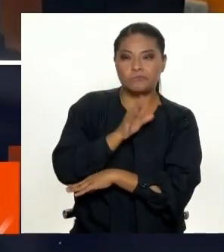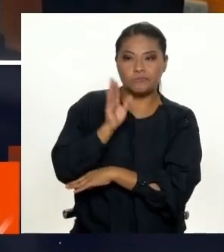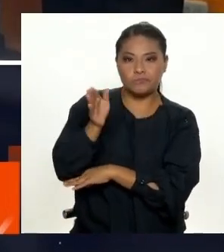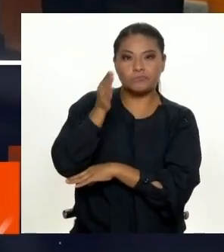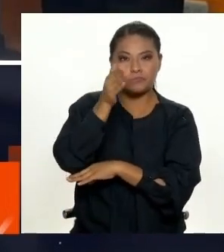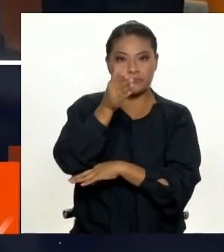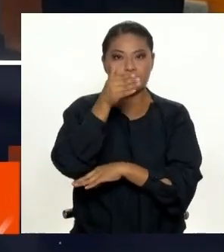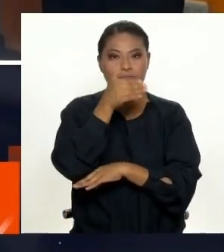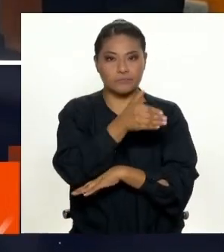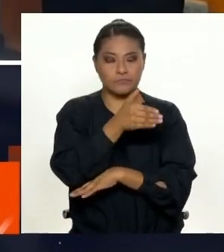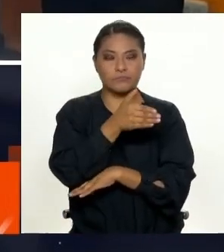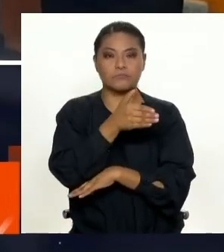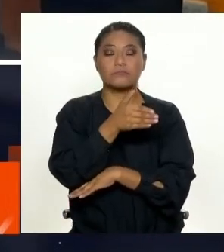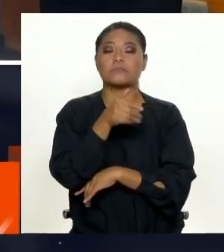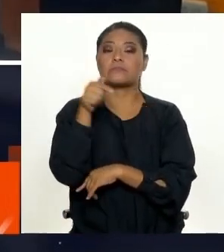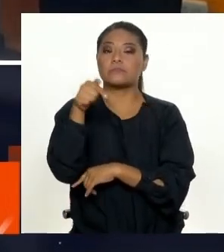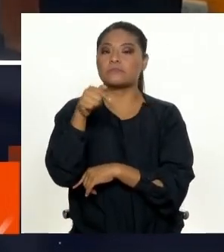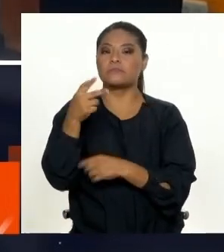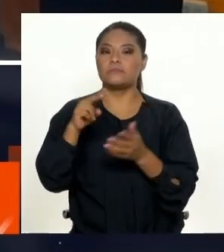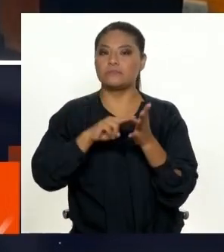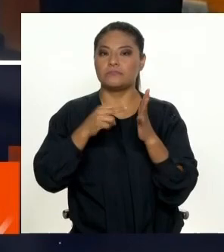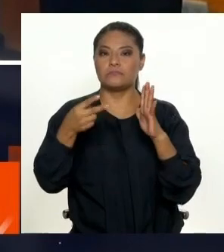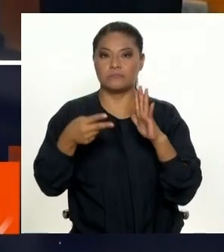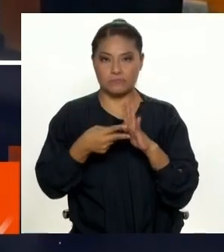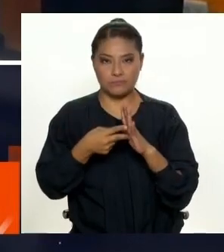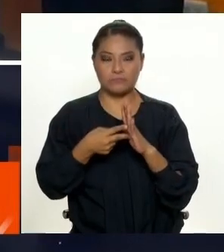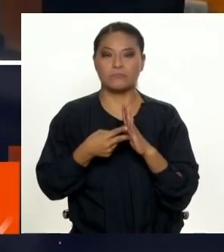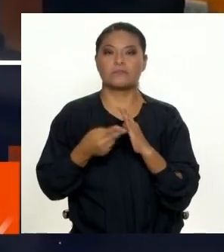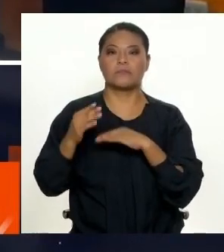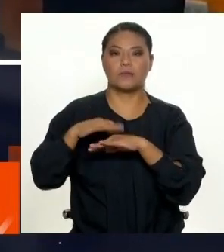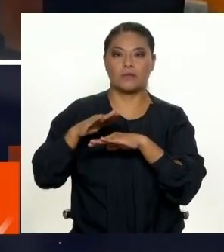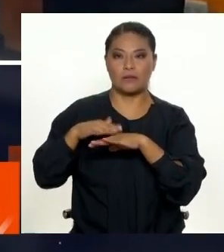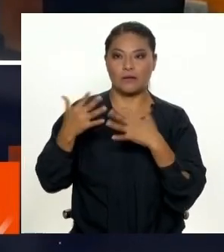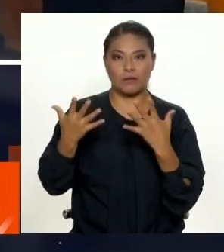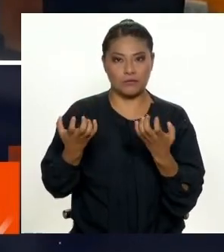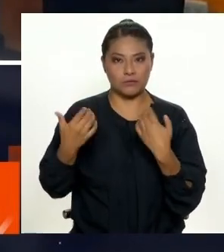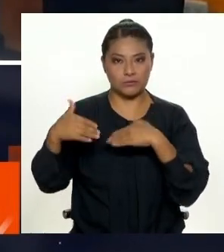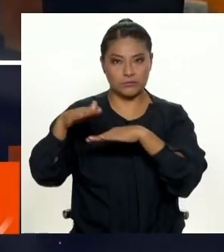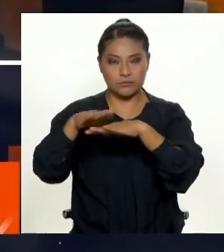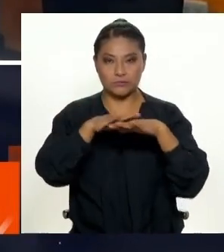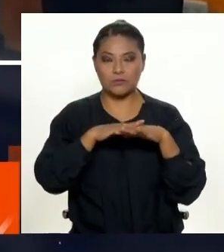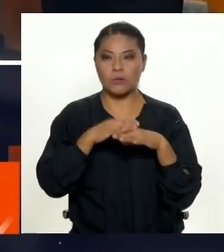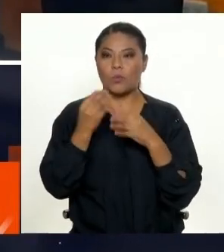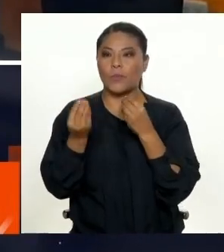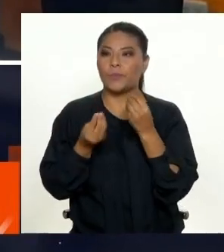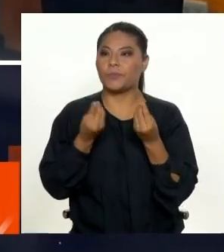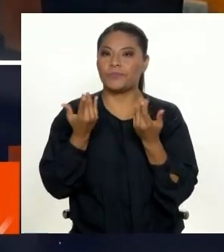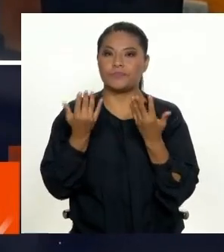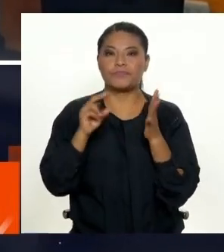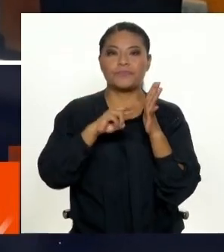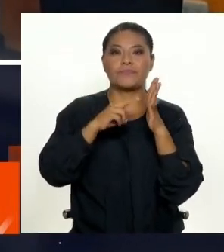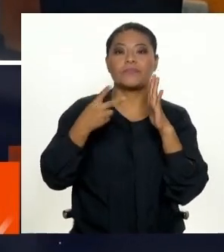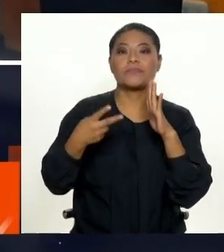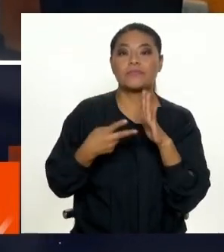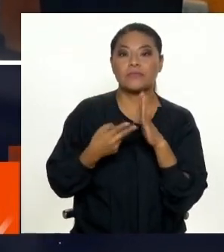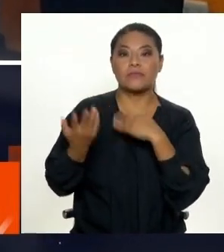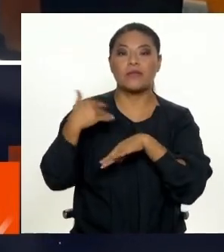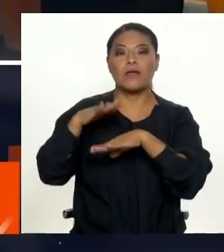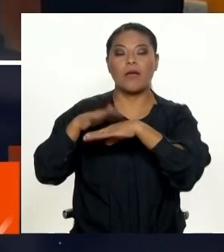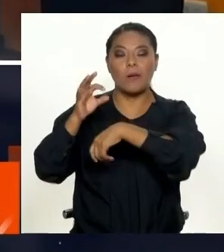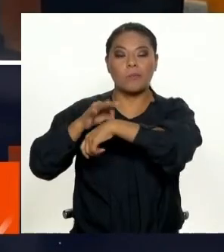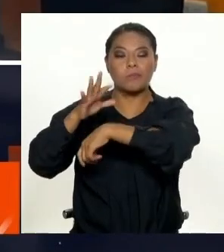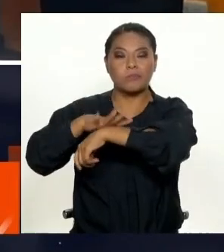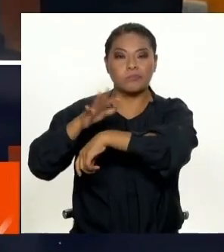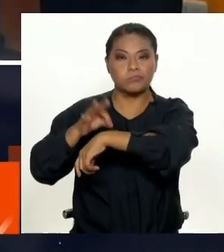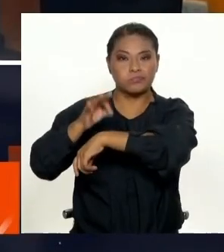Y eso que ha significado, además ha significado poder actuar en el marco de lo que significa el brote del dengue, la epidemia del